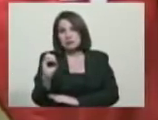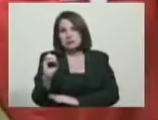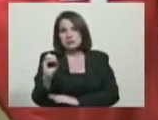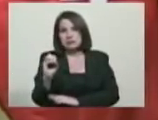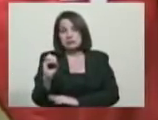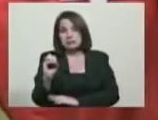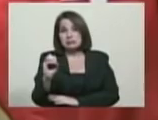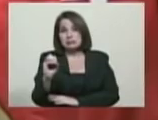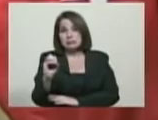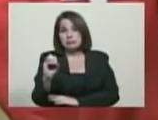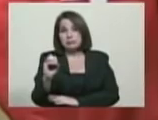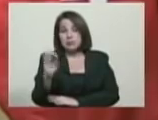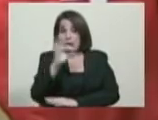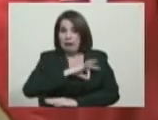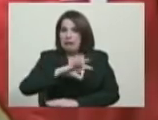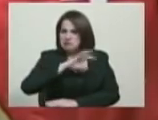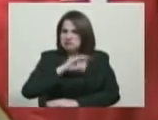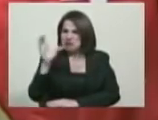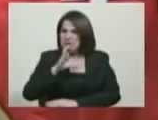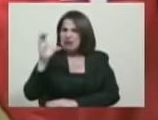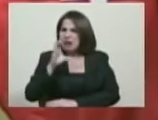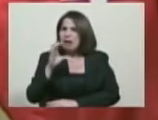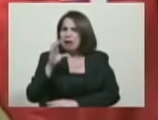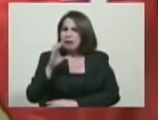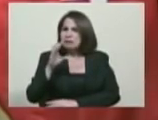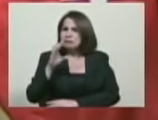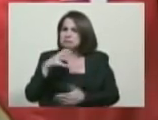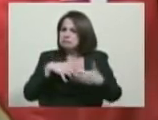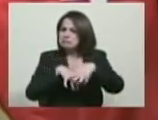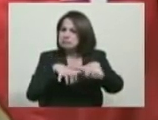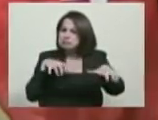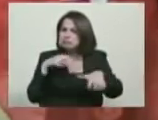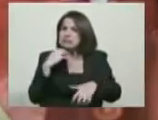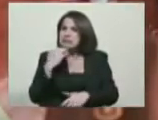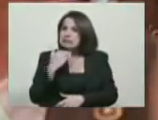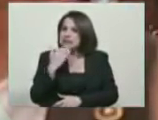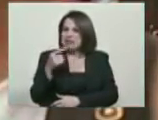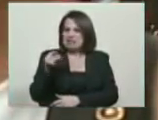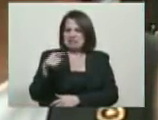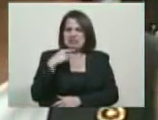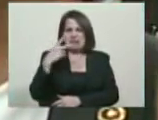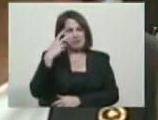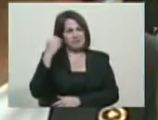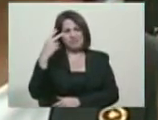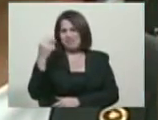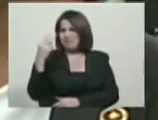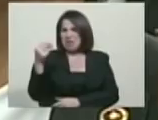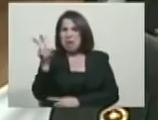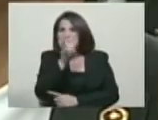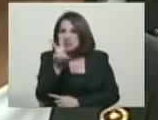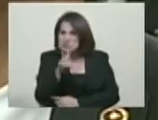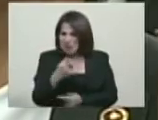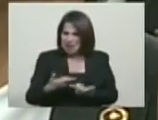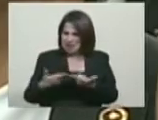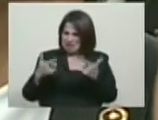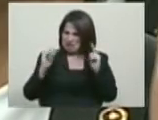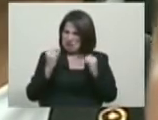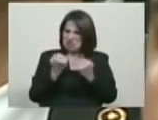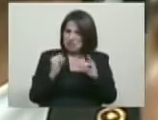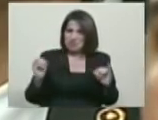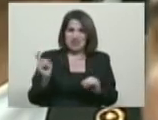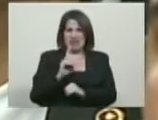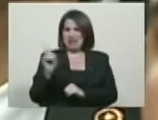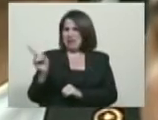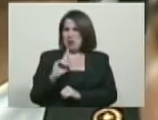una buena parte de la sociedad caraqueña, casi la mayoría, decía no, Venezuela no puede ser independiente, tenemos que seguir